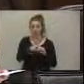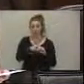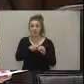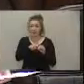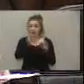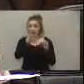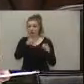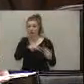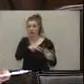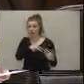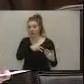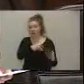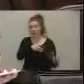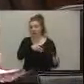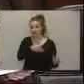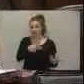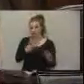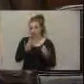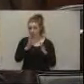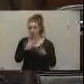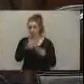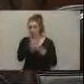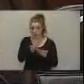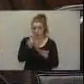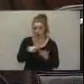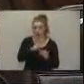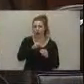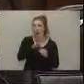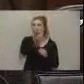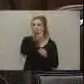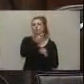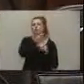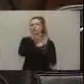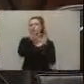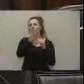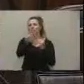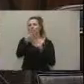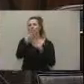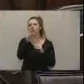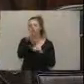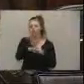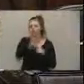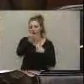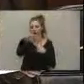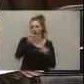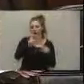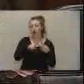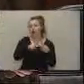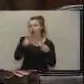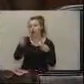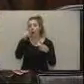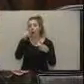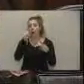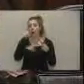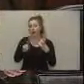a pesar de haberla solicitado, 281 niños de Fijón, 81 en Oviedo y 44 en Avilés, además de